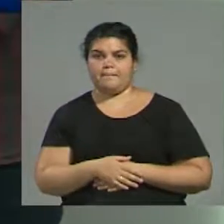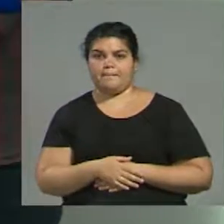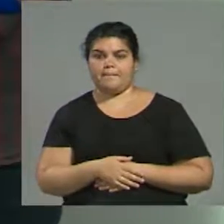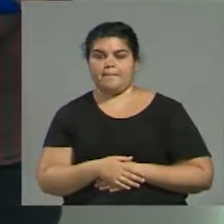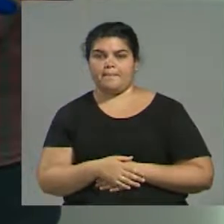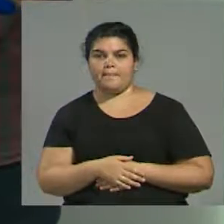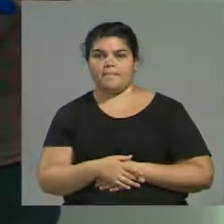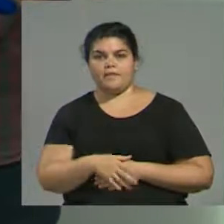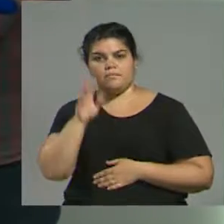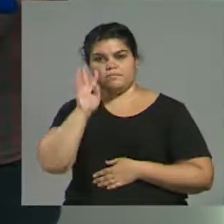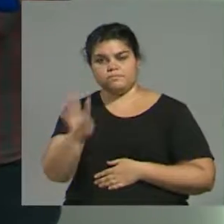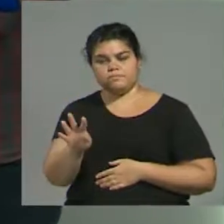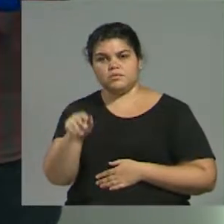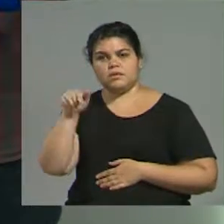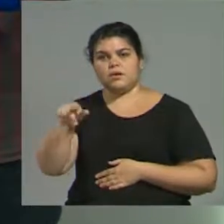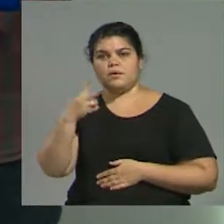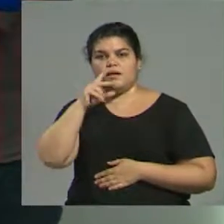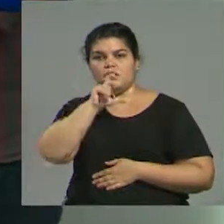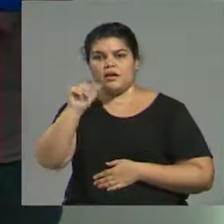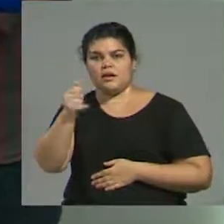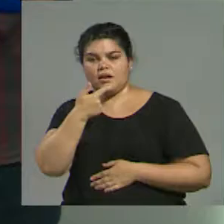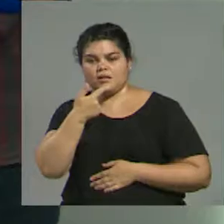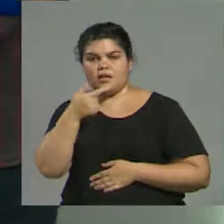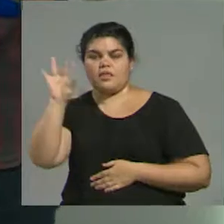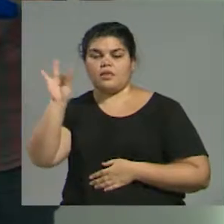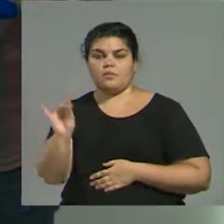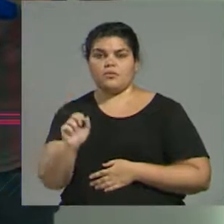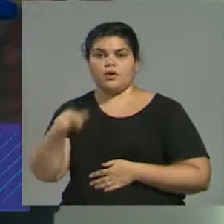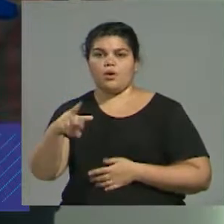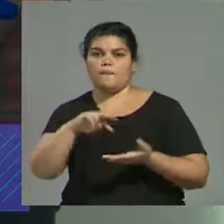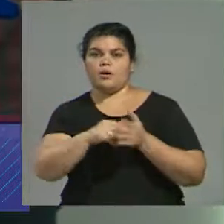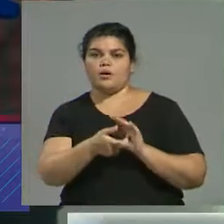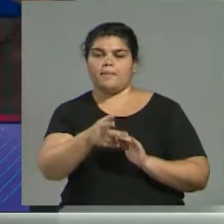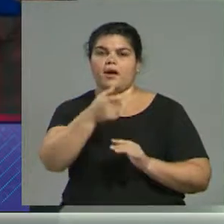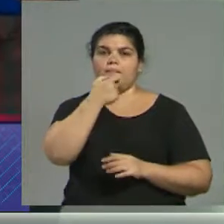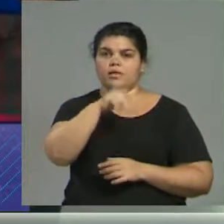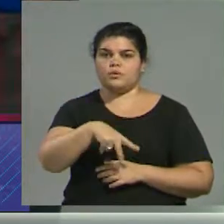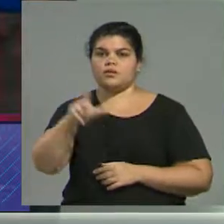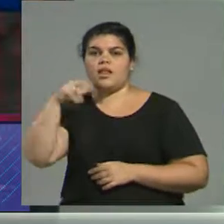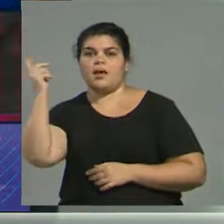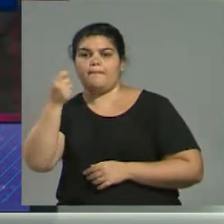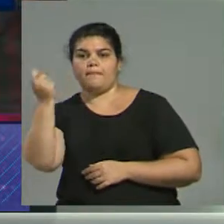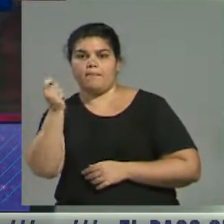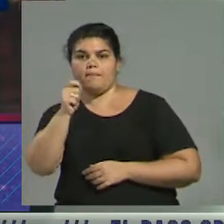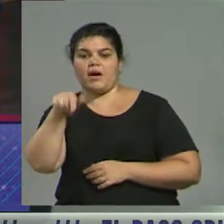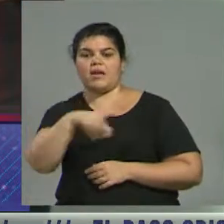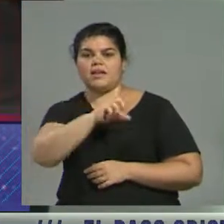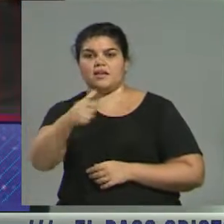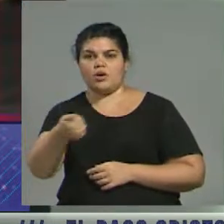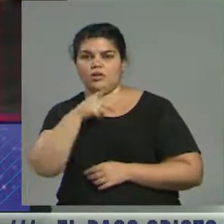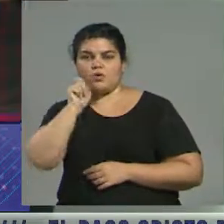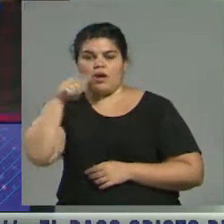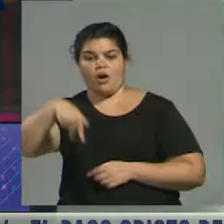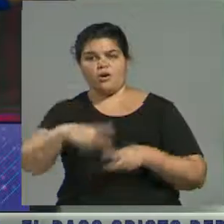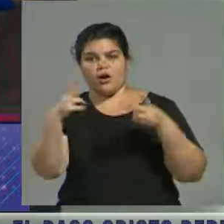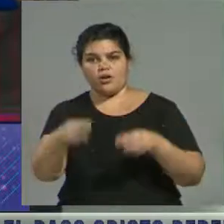Escuchábamos y veíamos al diputado Gustavo Villegas hablando sobre el conflicto entre Mendoza y La Pampa por el río Atuel. Tenemos que ir a un corte, enseguida